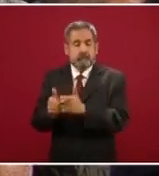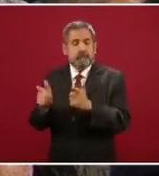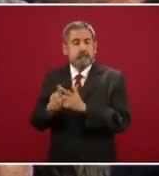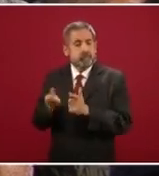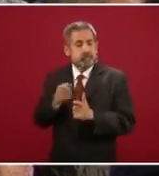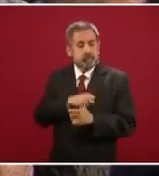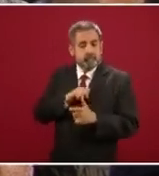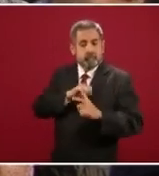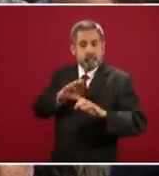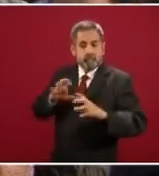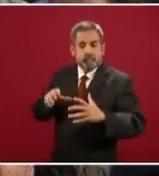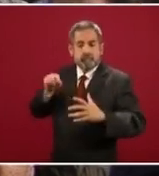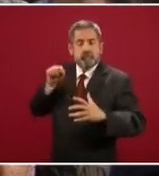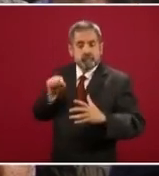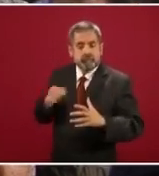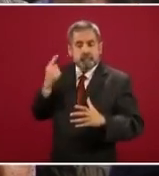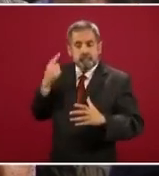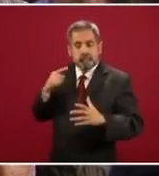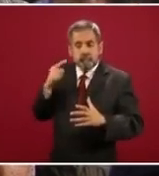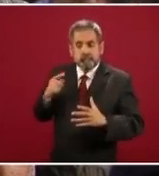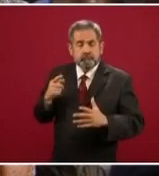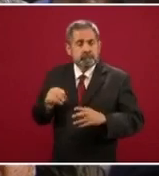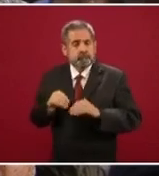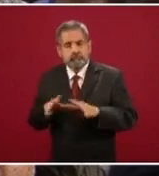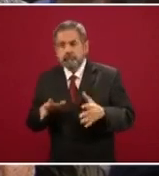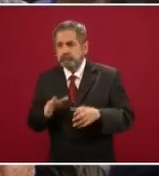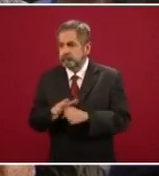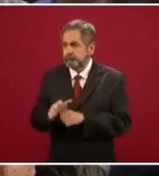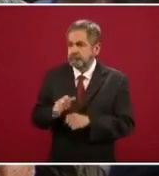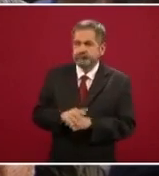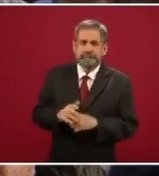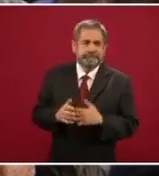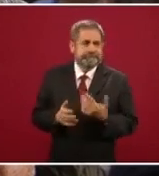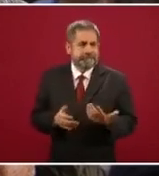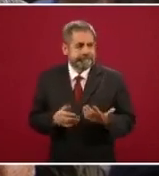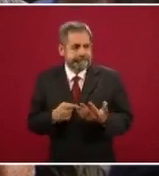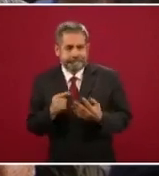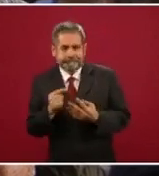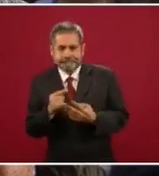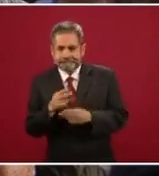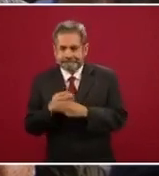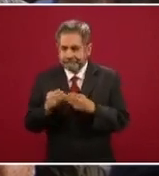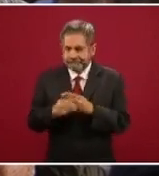ver qué materiales y qué